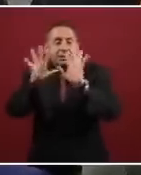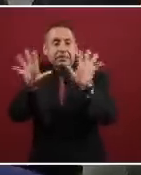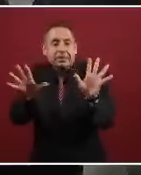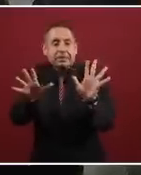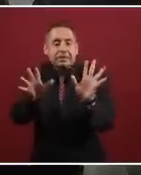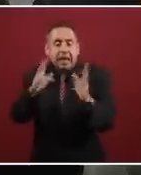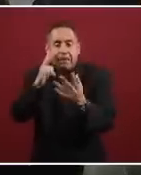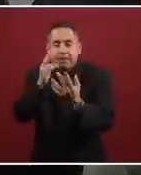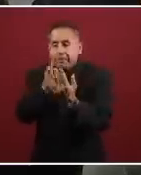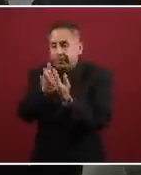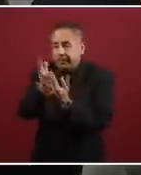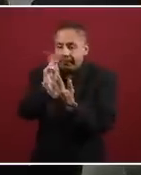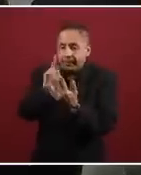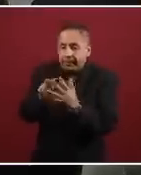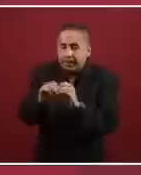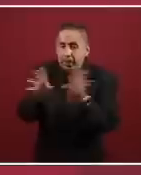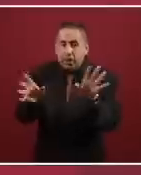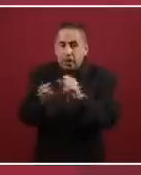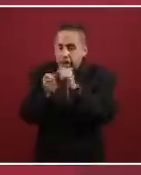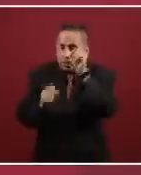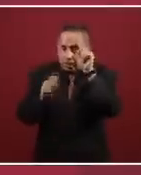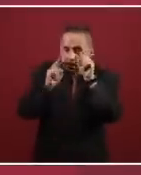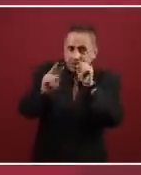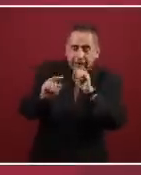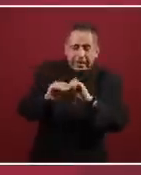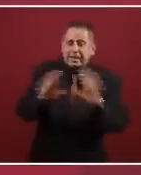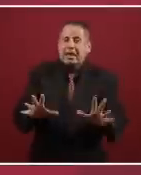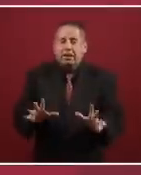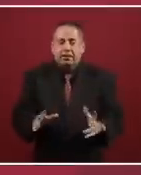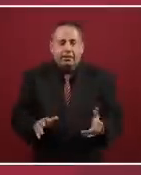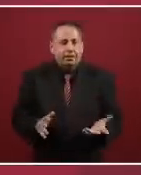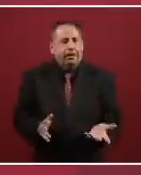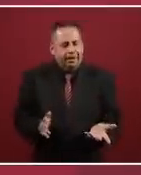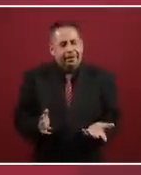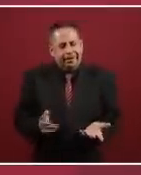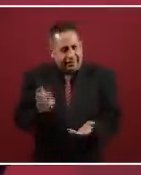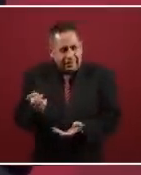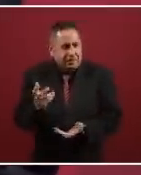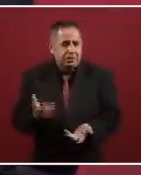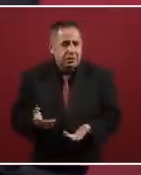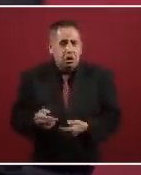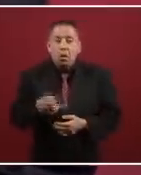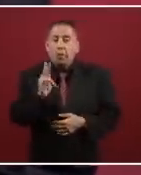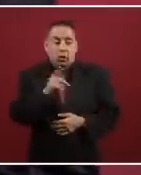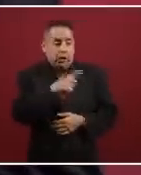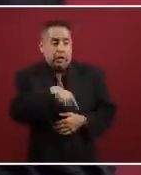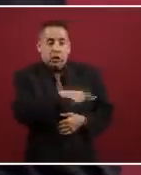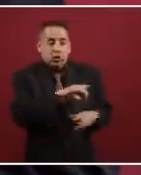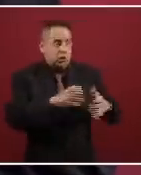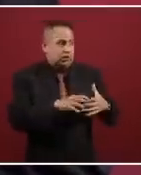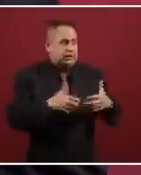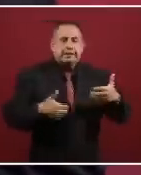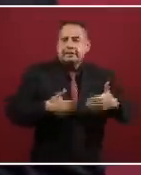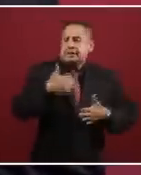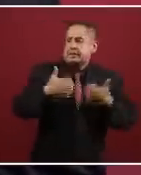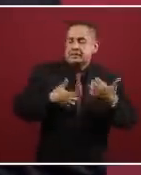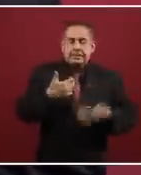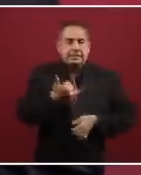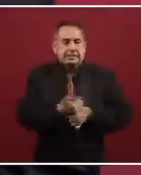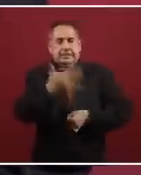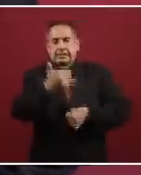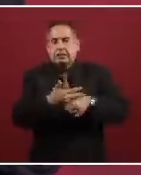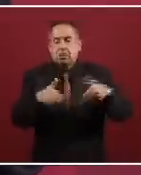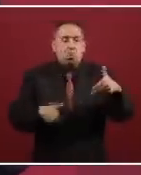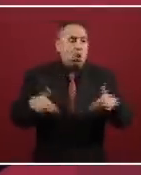Sin embargo, están molestos, sobre todo los